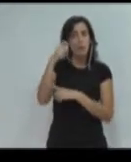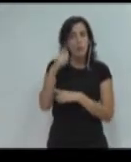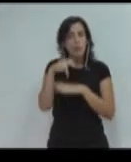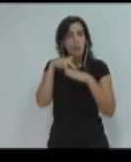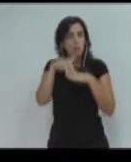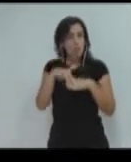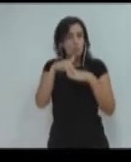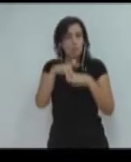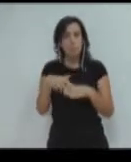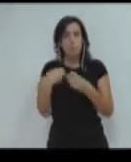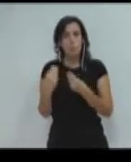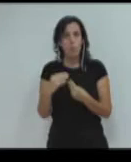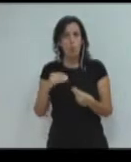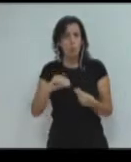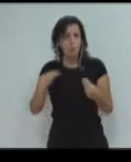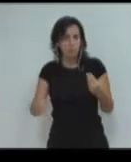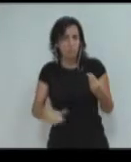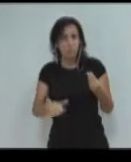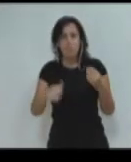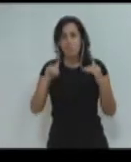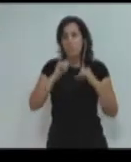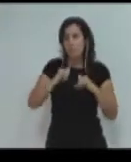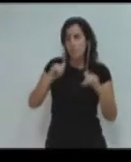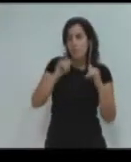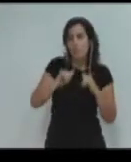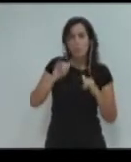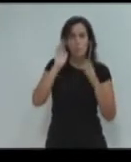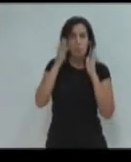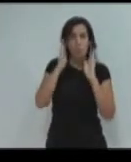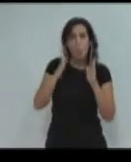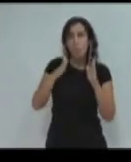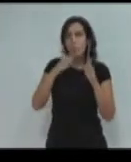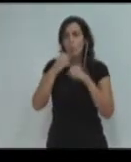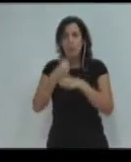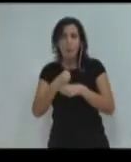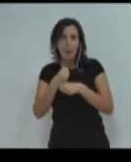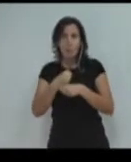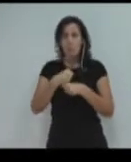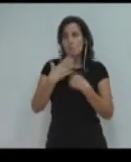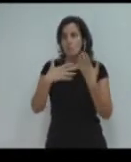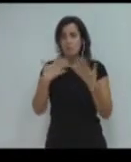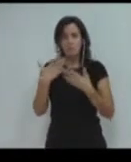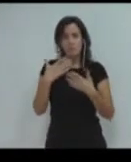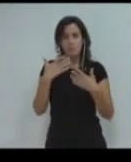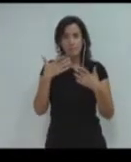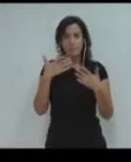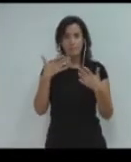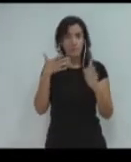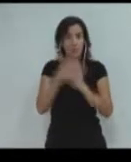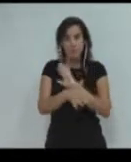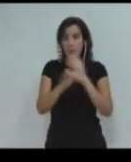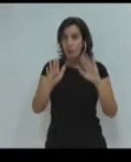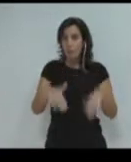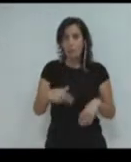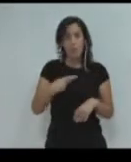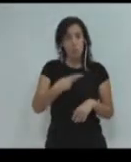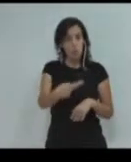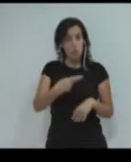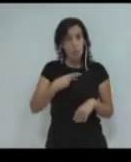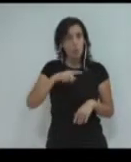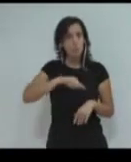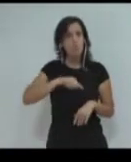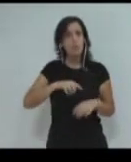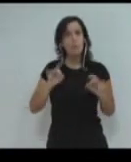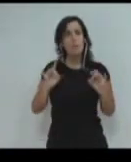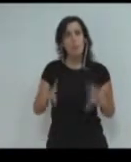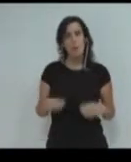escudero paseando por Castilla-La Mancha en caballo y en burro. Bueno, pues de eso se trata. Es decir, que tengamos al final las mismas sensaciones,